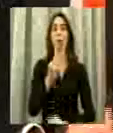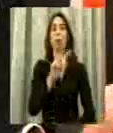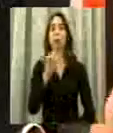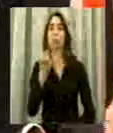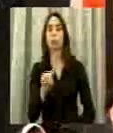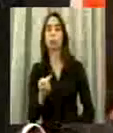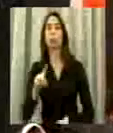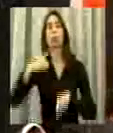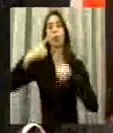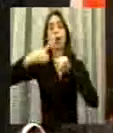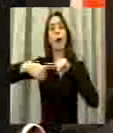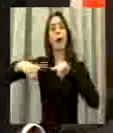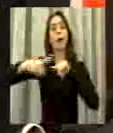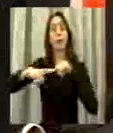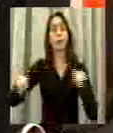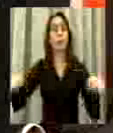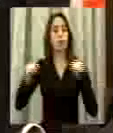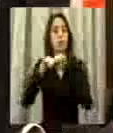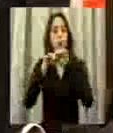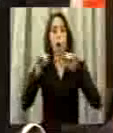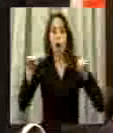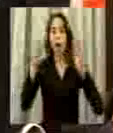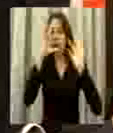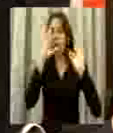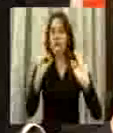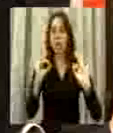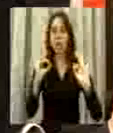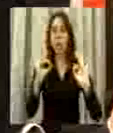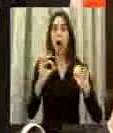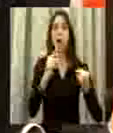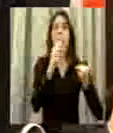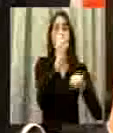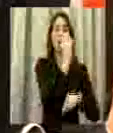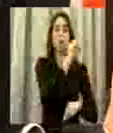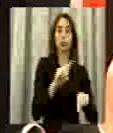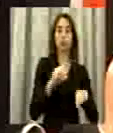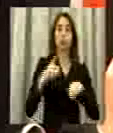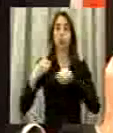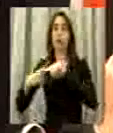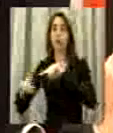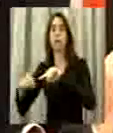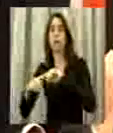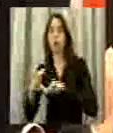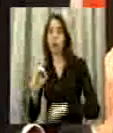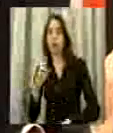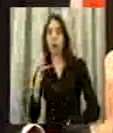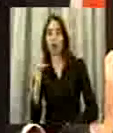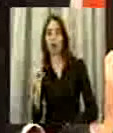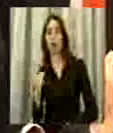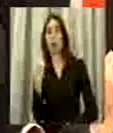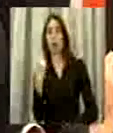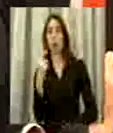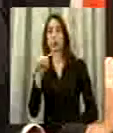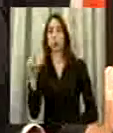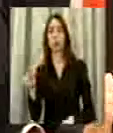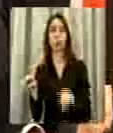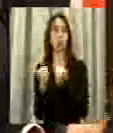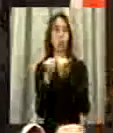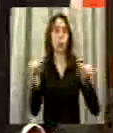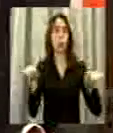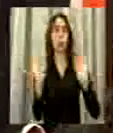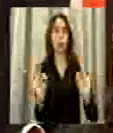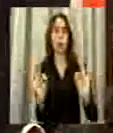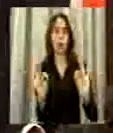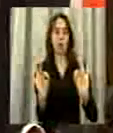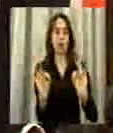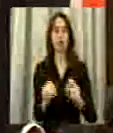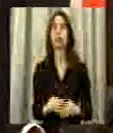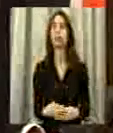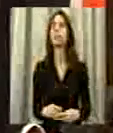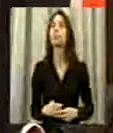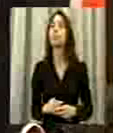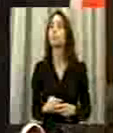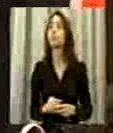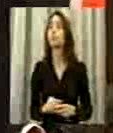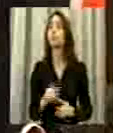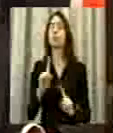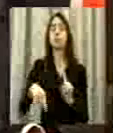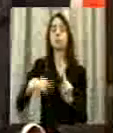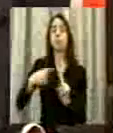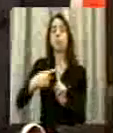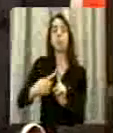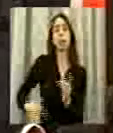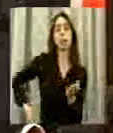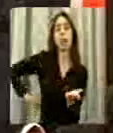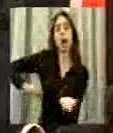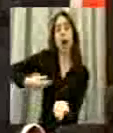el crédito, y hemos igualado esta tasa para los créditos Corfo al 2%. Y tenemos además